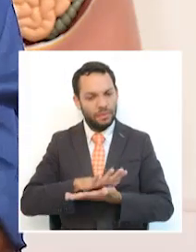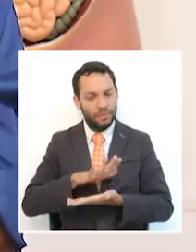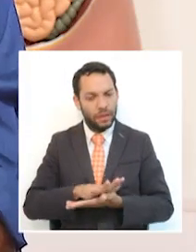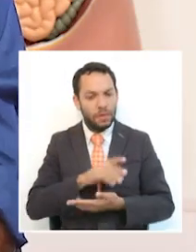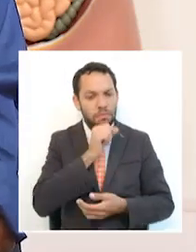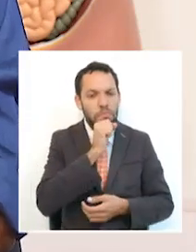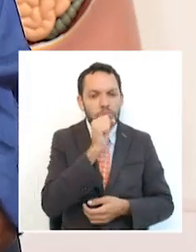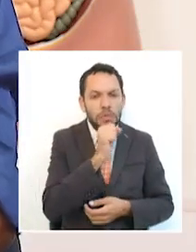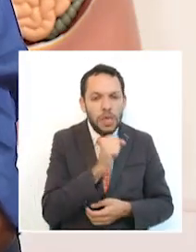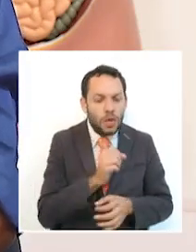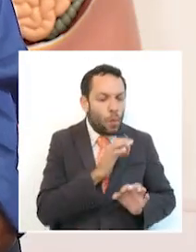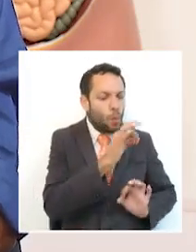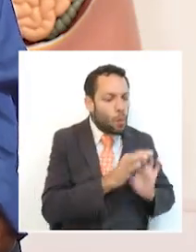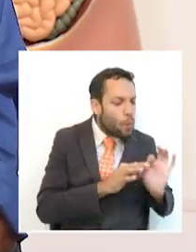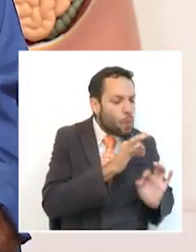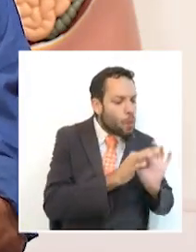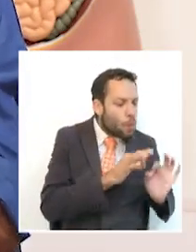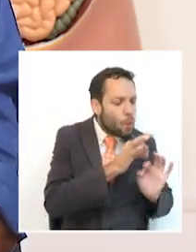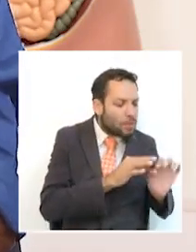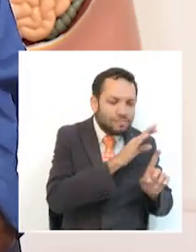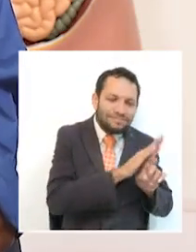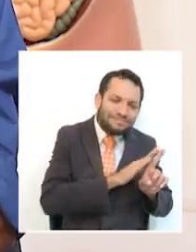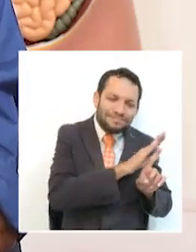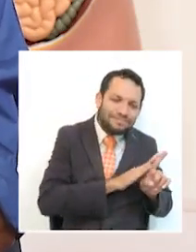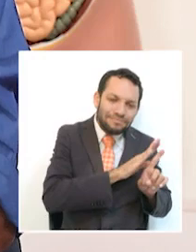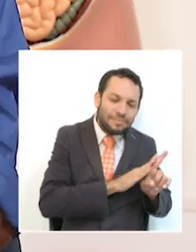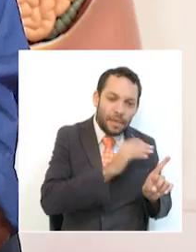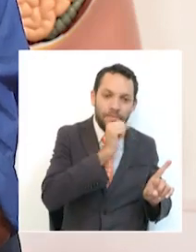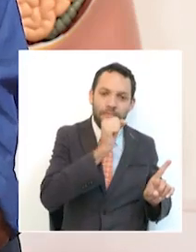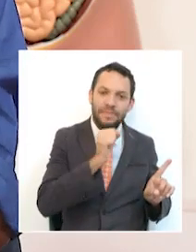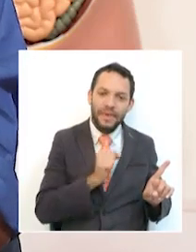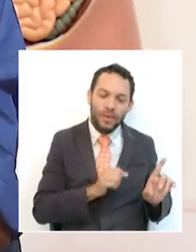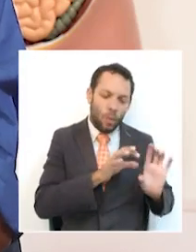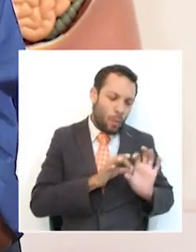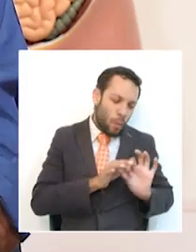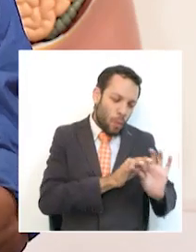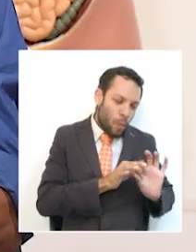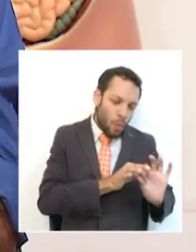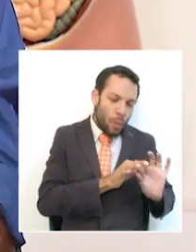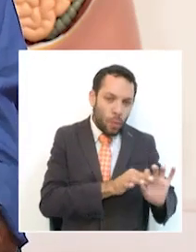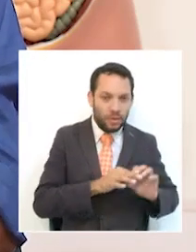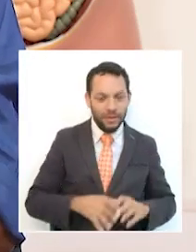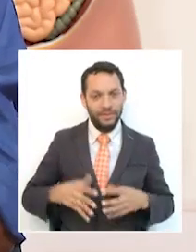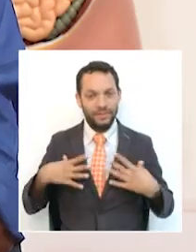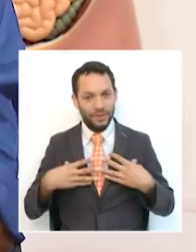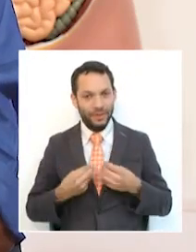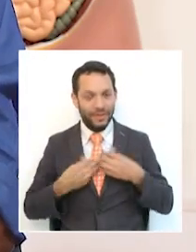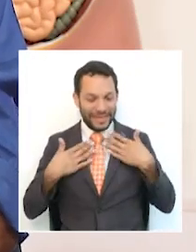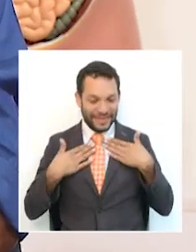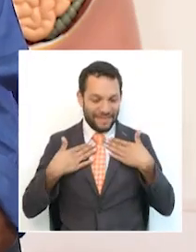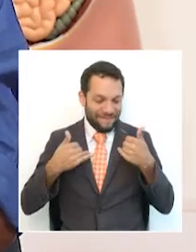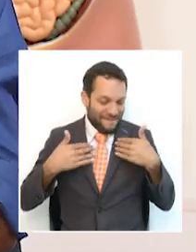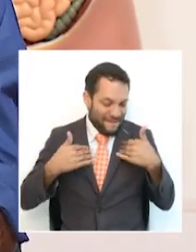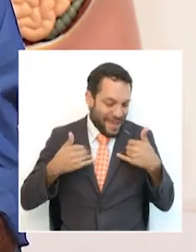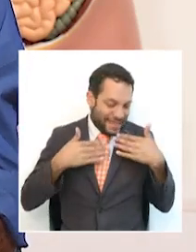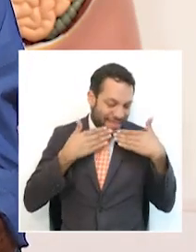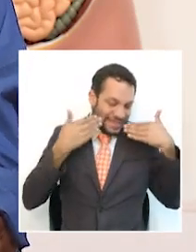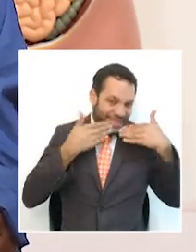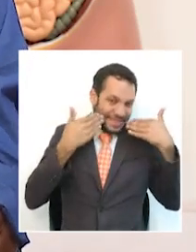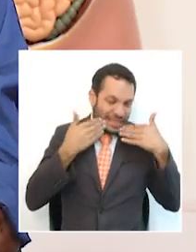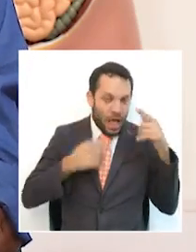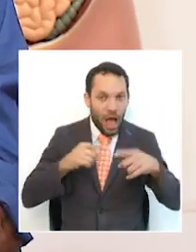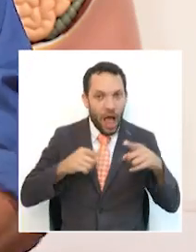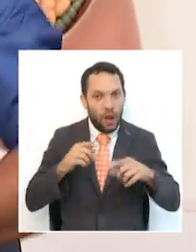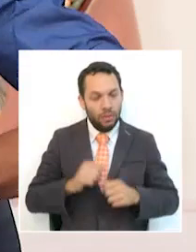hacerlo reír el cerebro no reconoce si es de verdad o de mentiras que no se ríe sólo hacemos mucho en el día para tu alma y hay gente que nunca